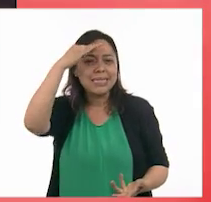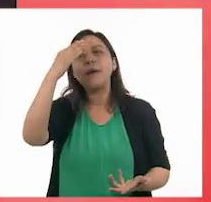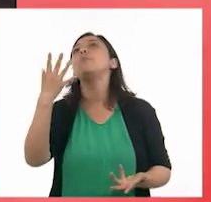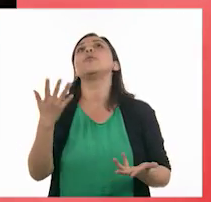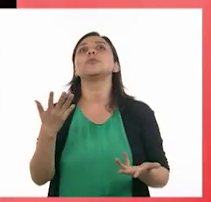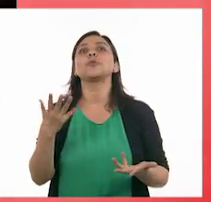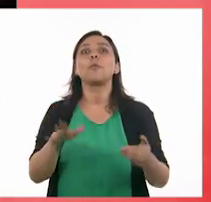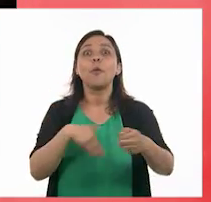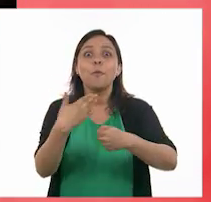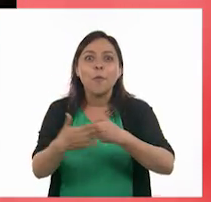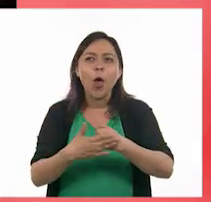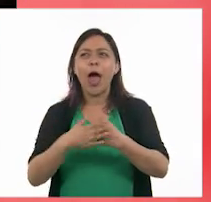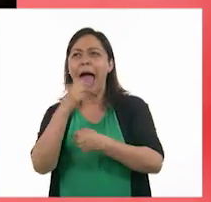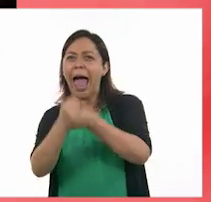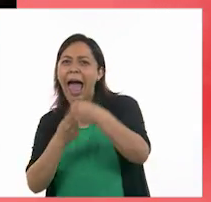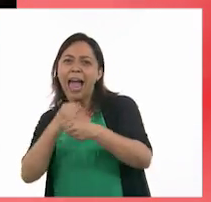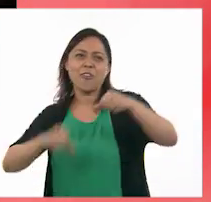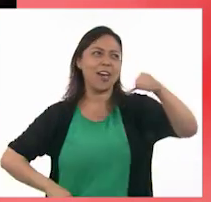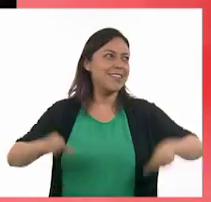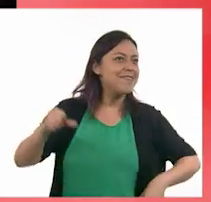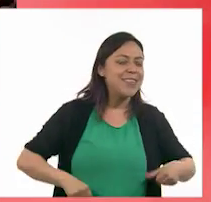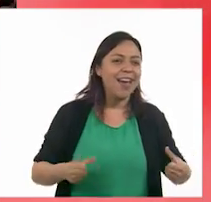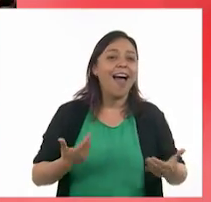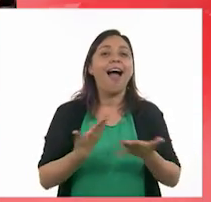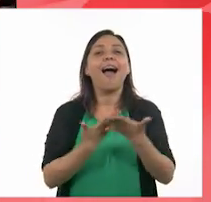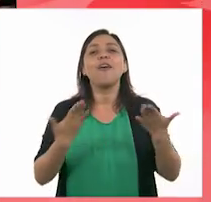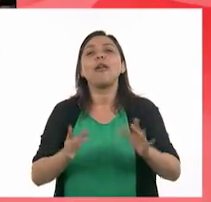año, ¿no?, con tantas actividades, y hoy con la